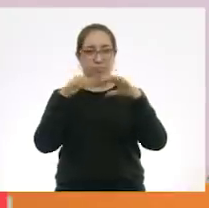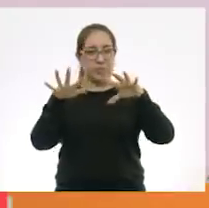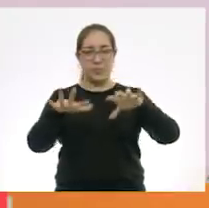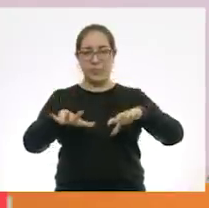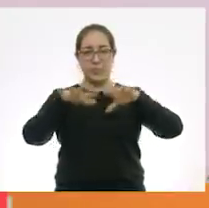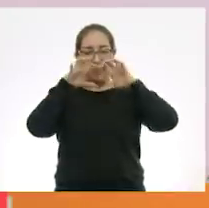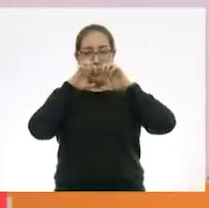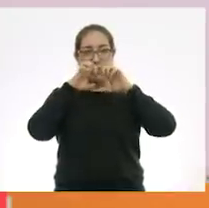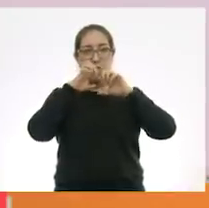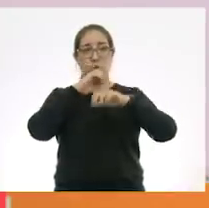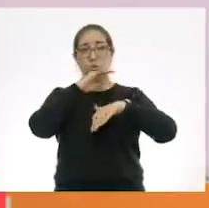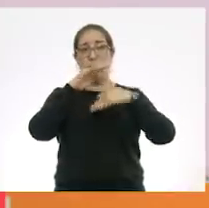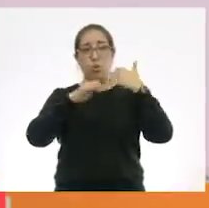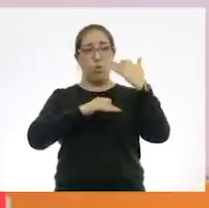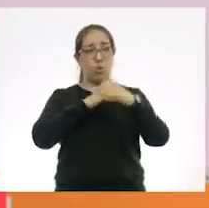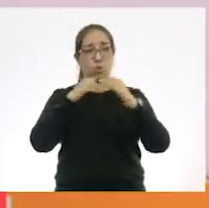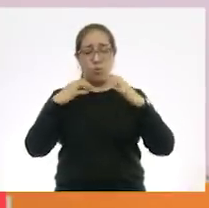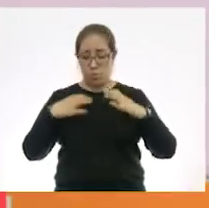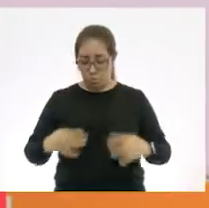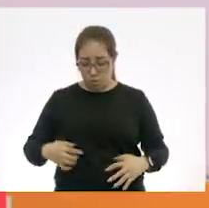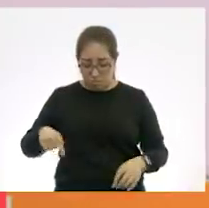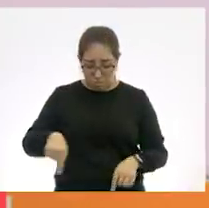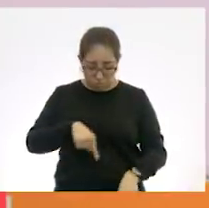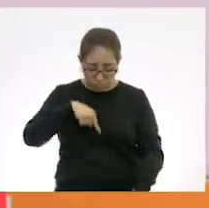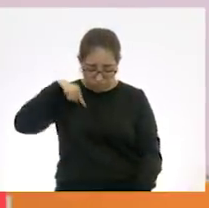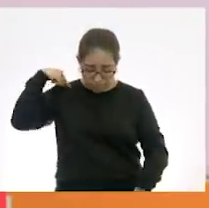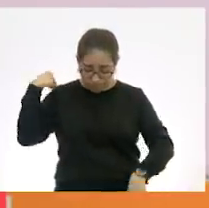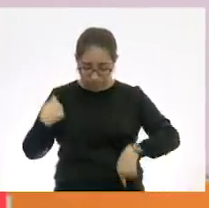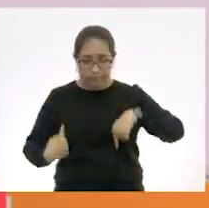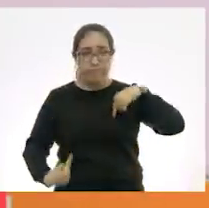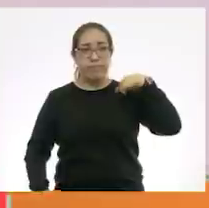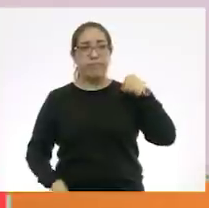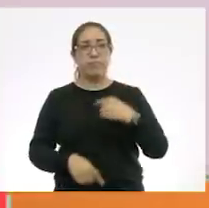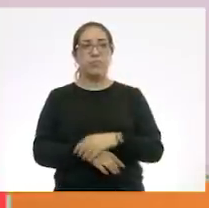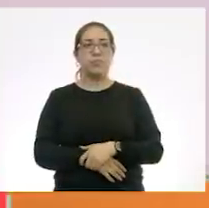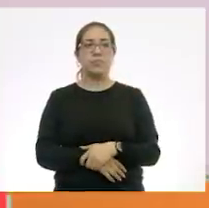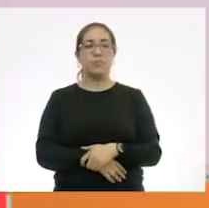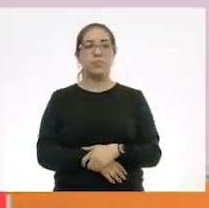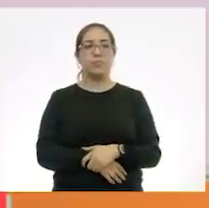Y van para todos lados. Muy bien. ¿Cierto?